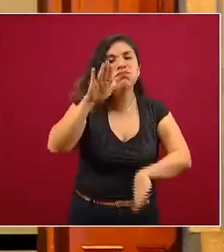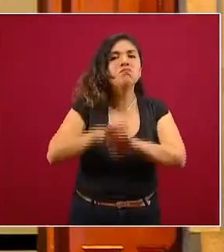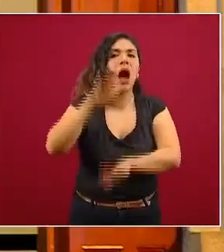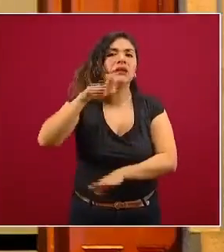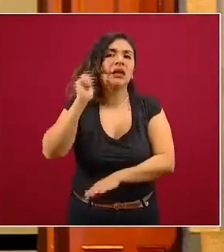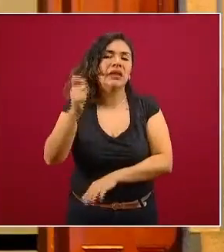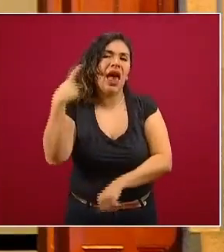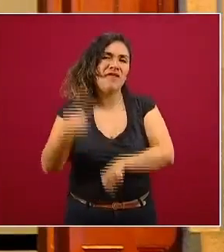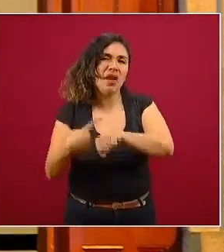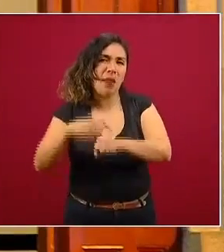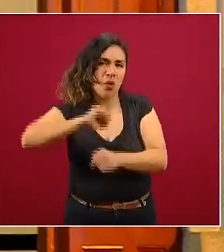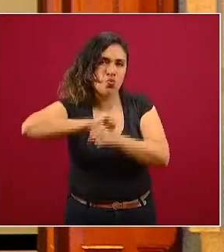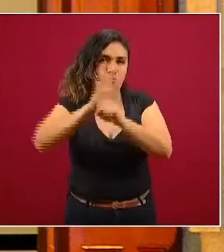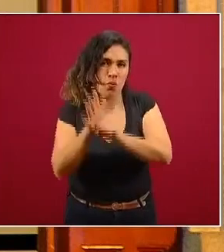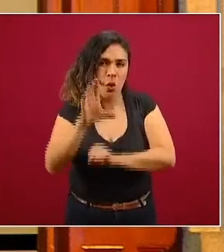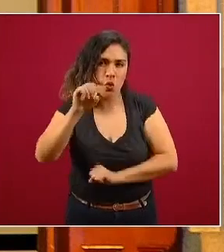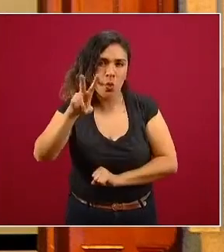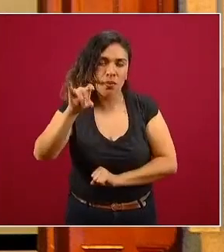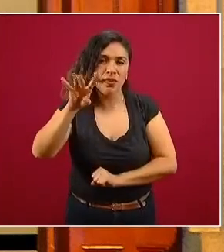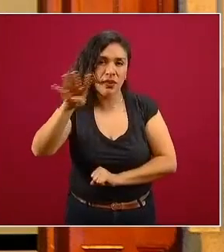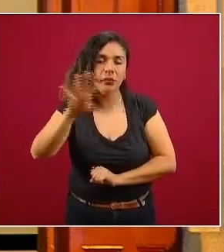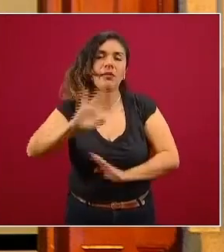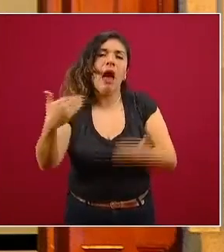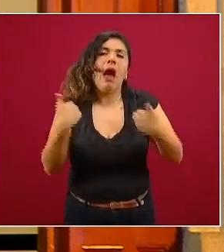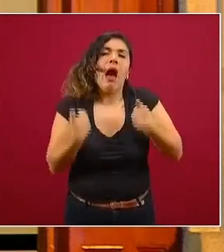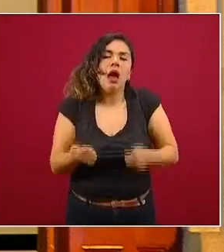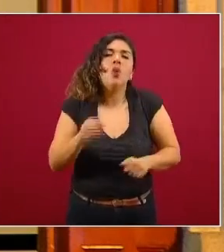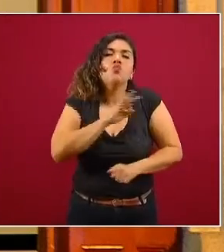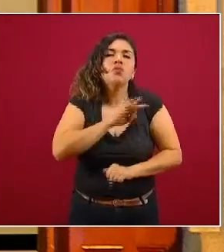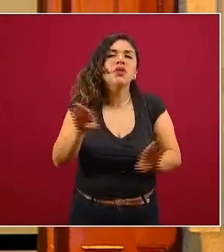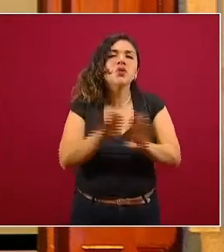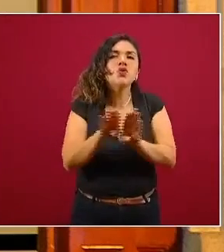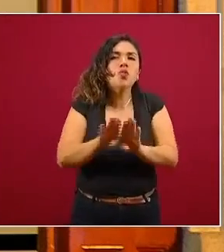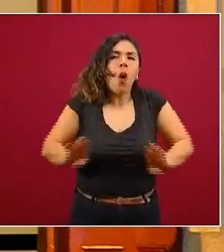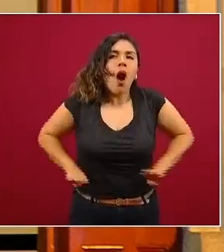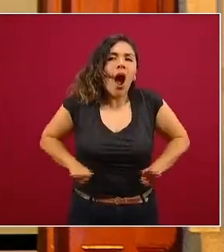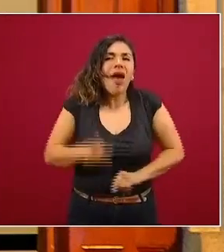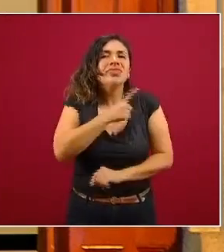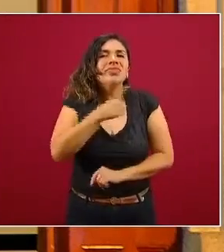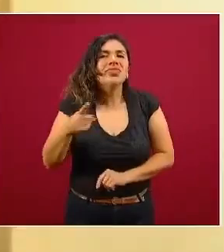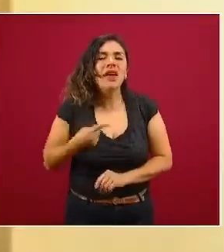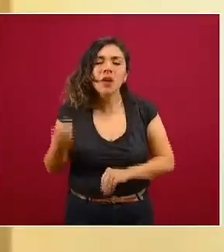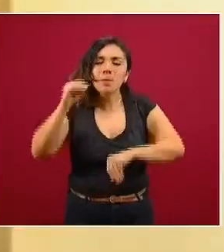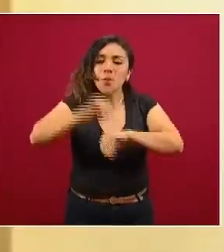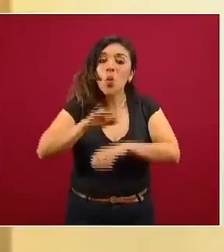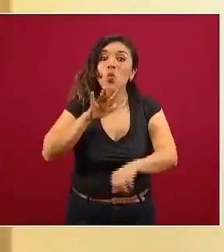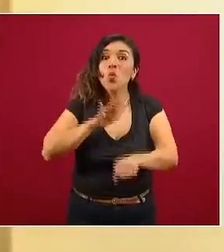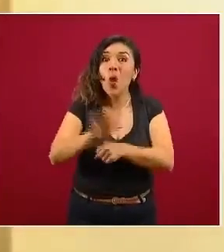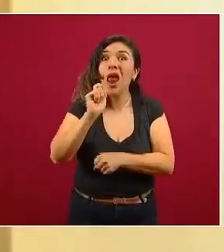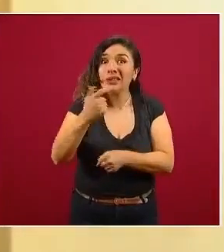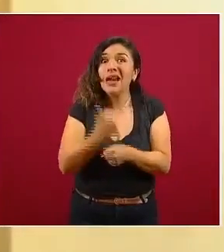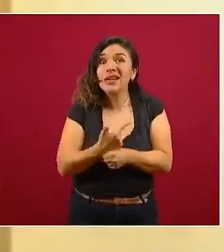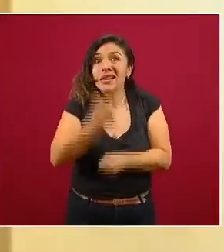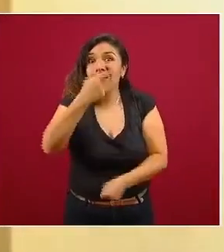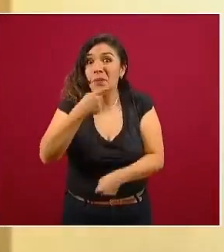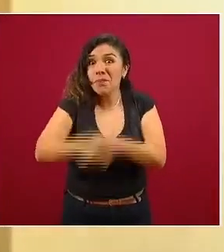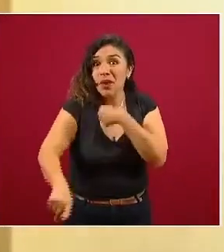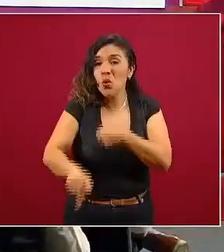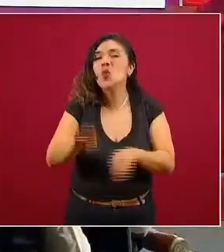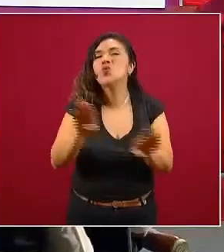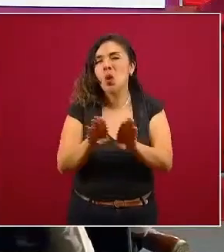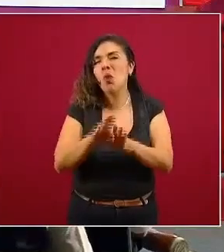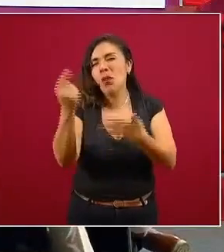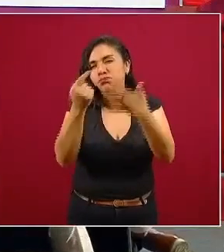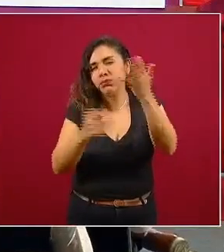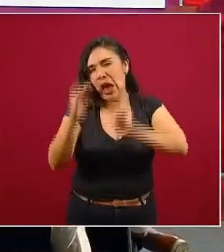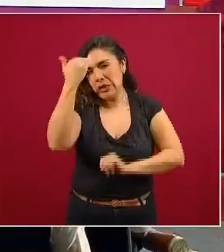enfermedad COVID-19 y podemos ya delimitar muy bien las condiciones de riesgo para presentar formas